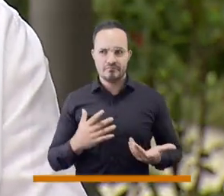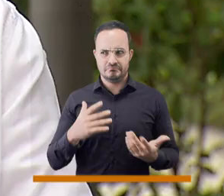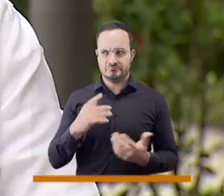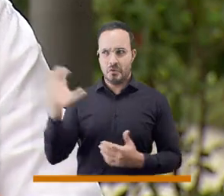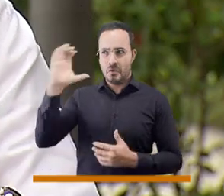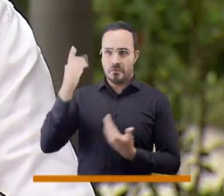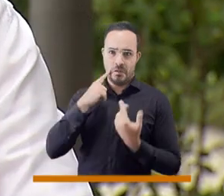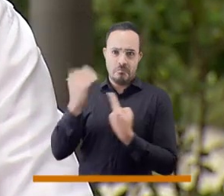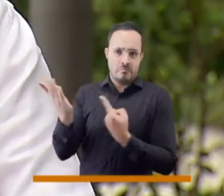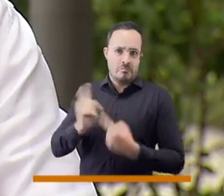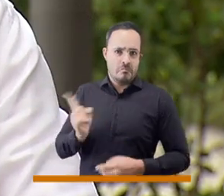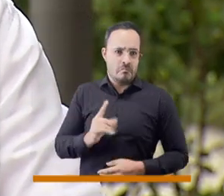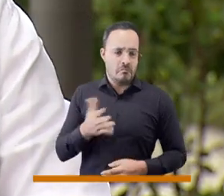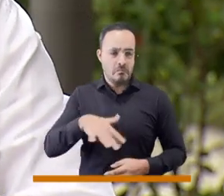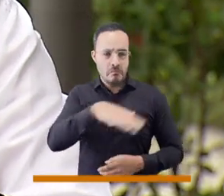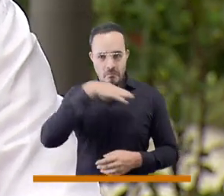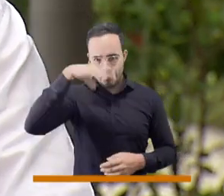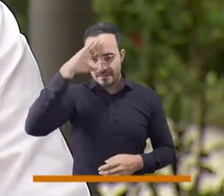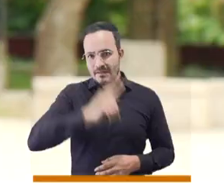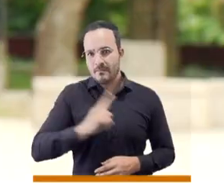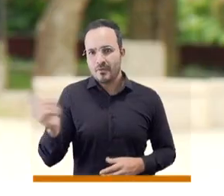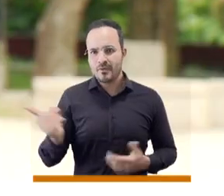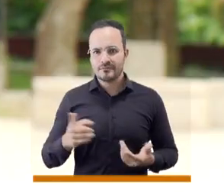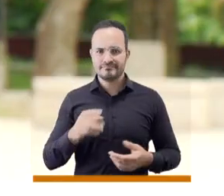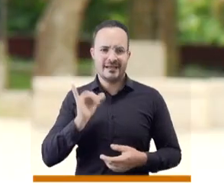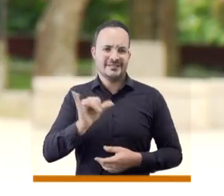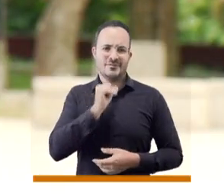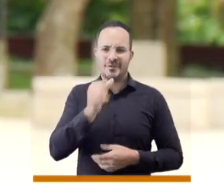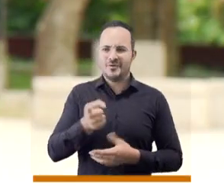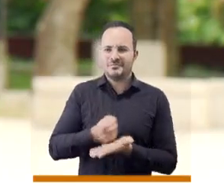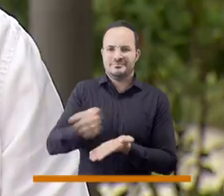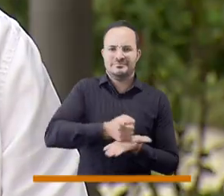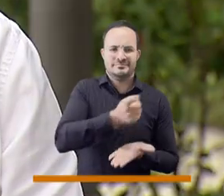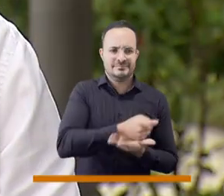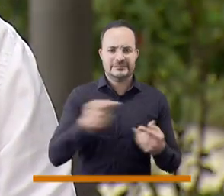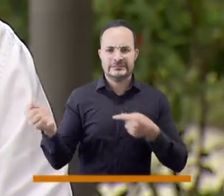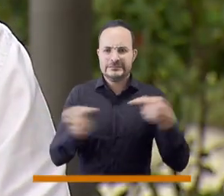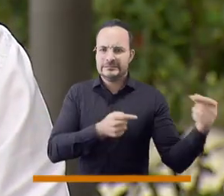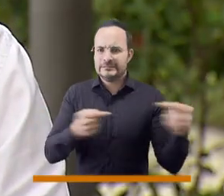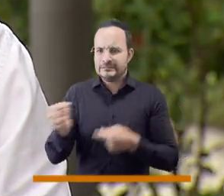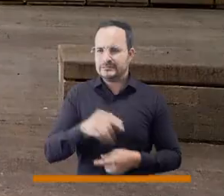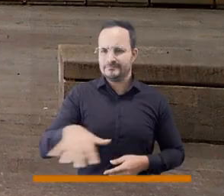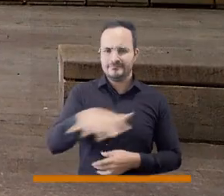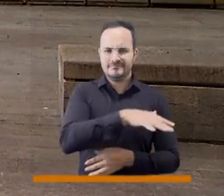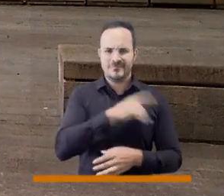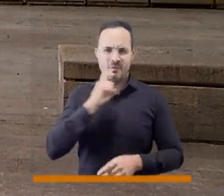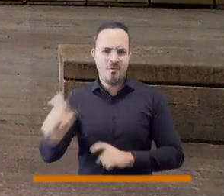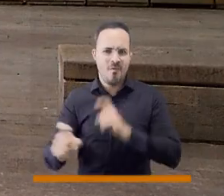funcione y que lamentablemente terminan generando más odio dentro de la población.